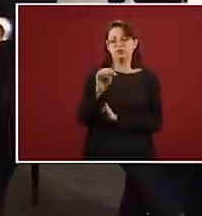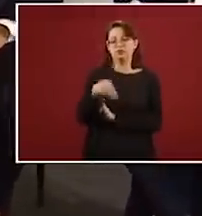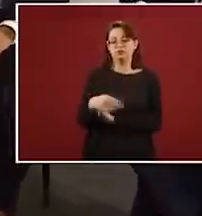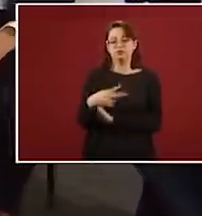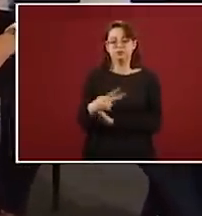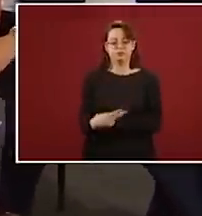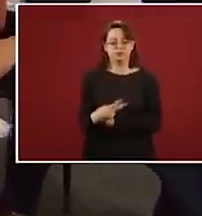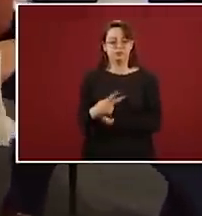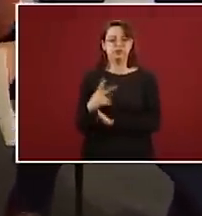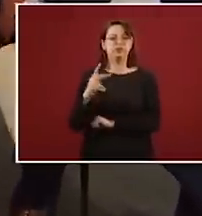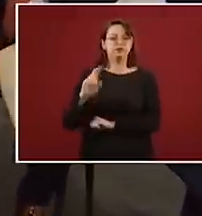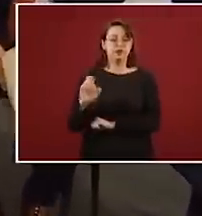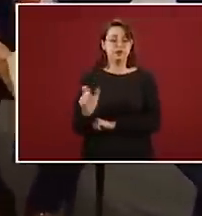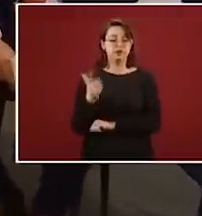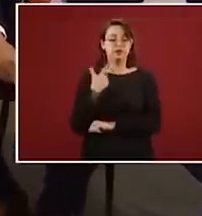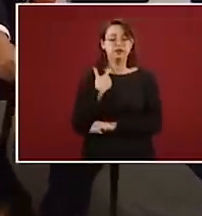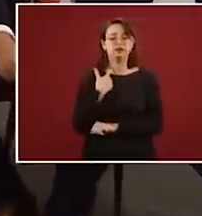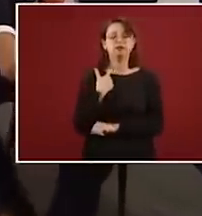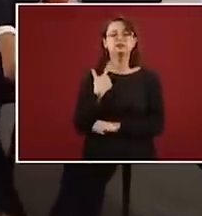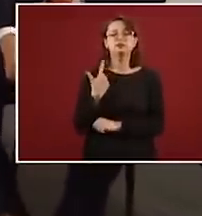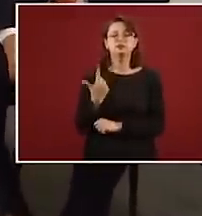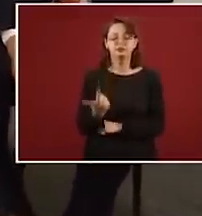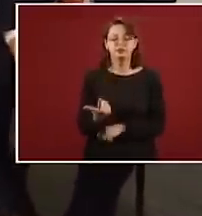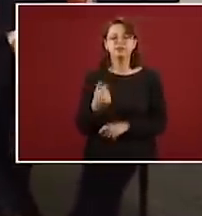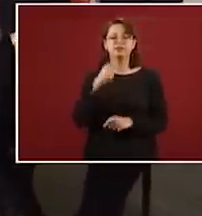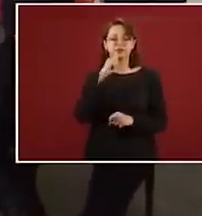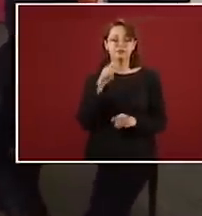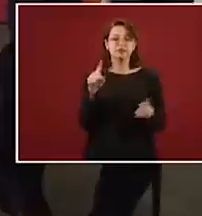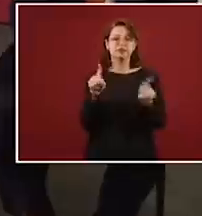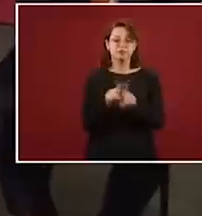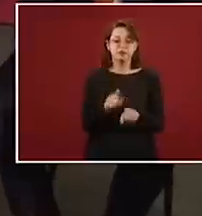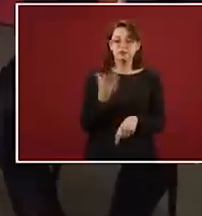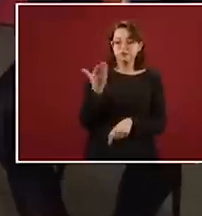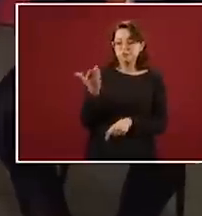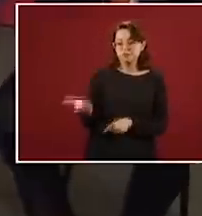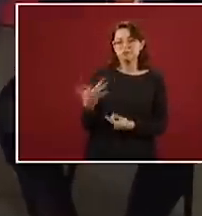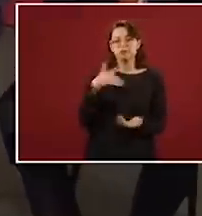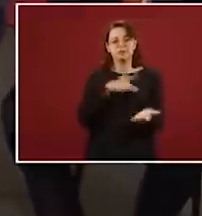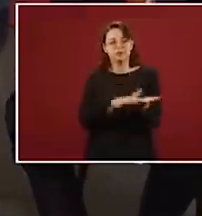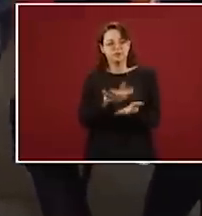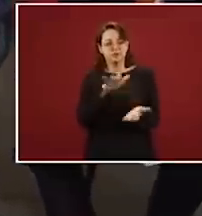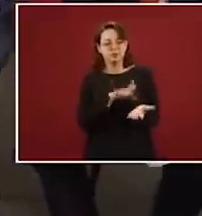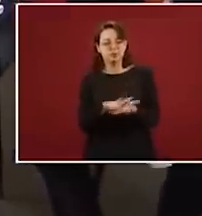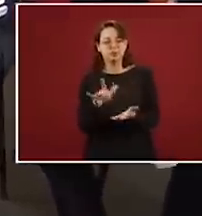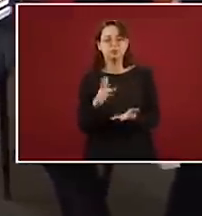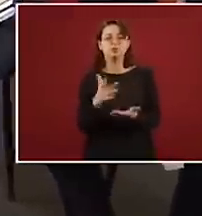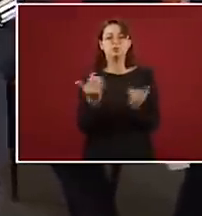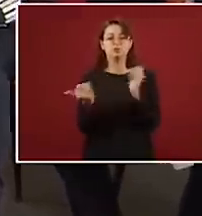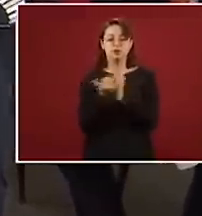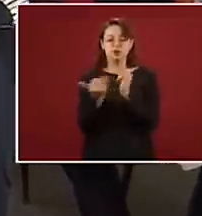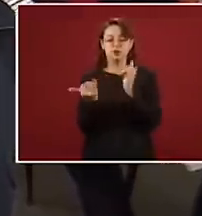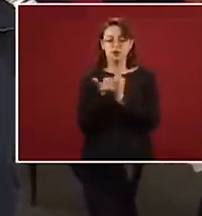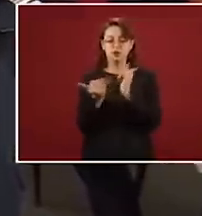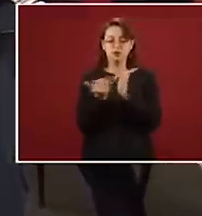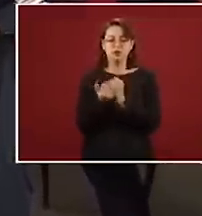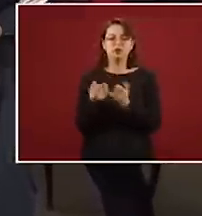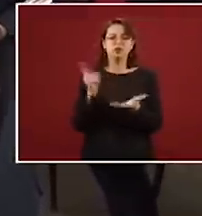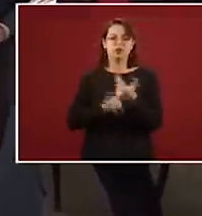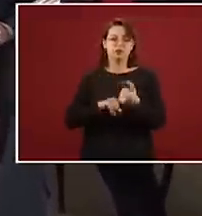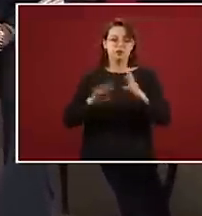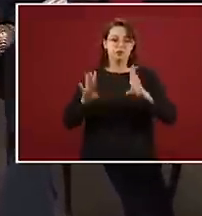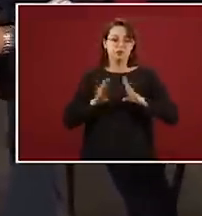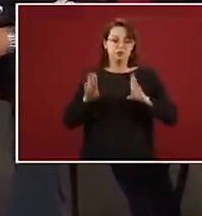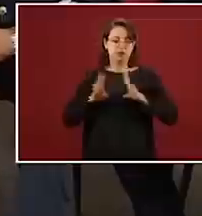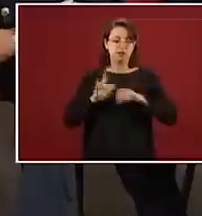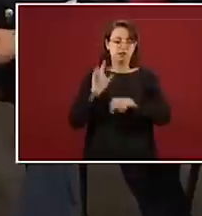y les estamos pidiendo también su apoyo, colaboración a la Fuerza Aérea Mexicana, porque